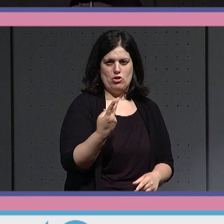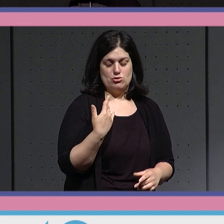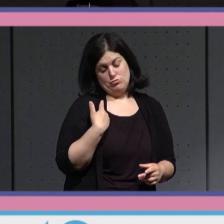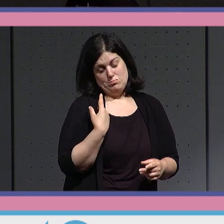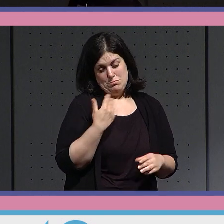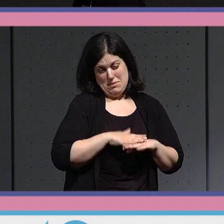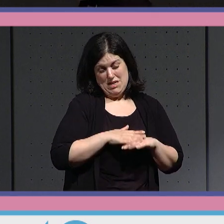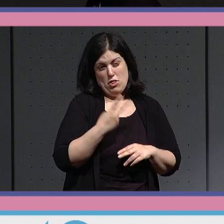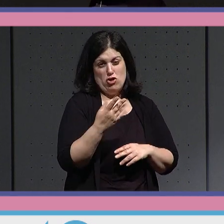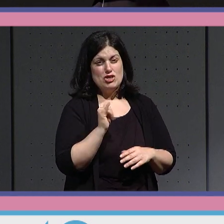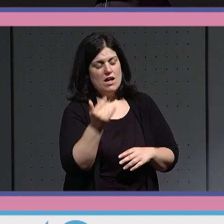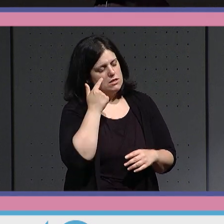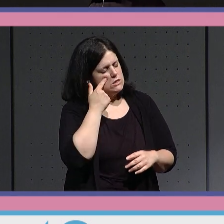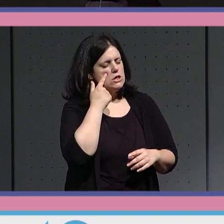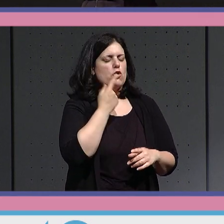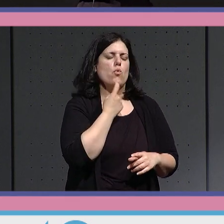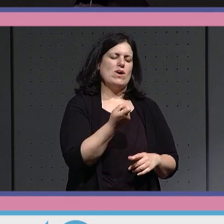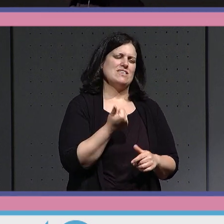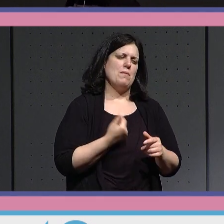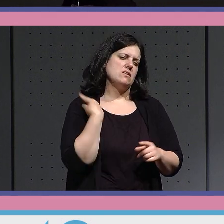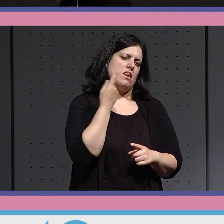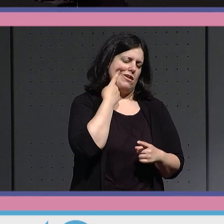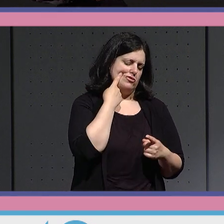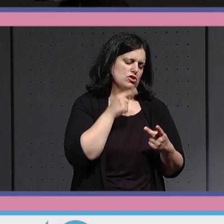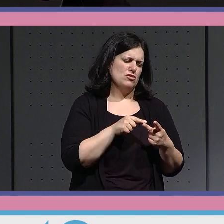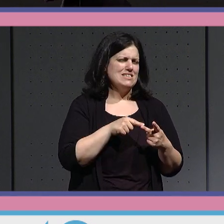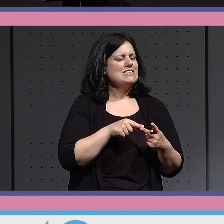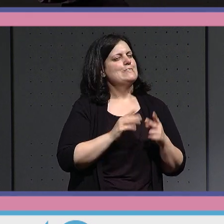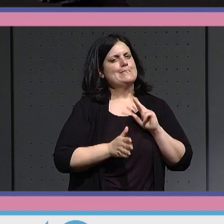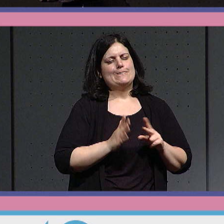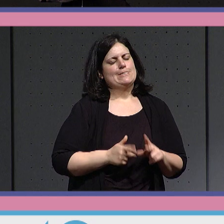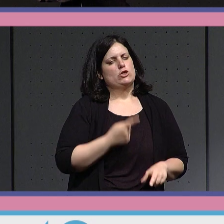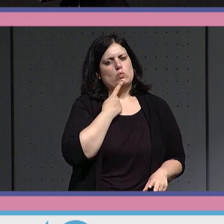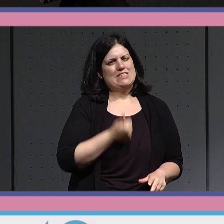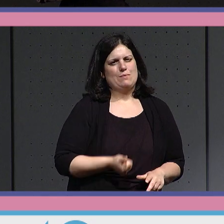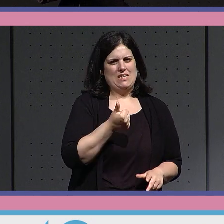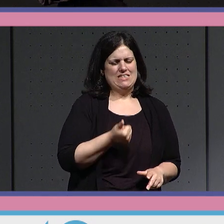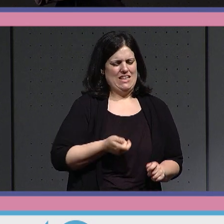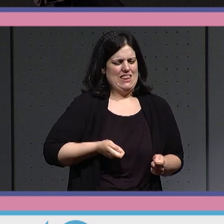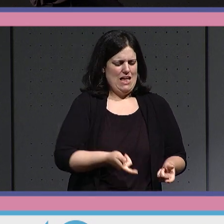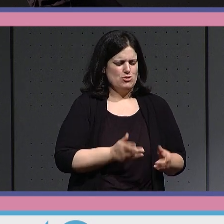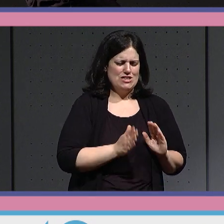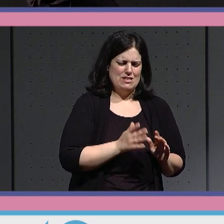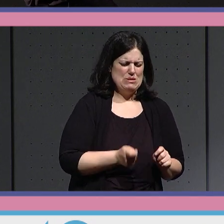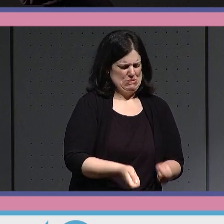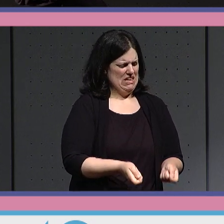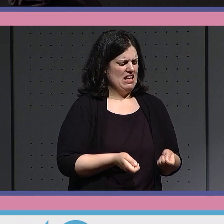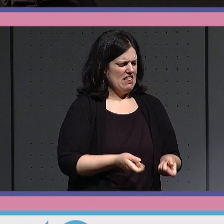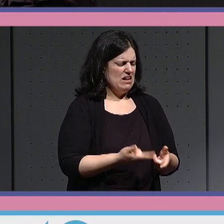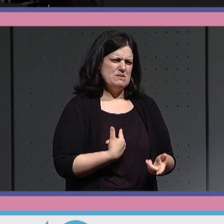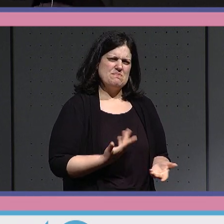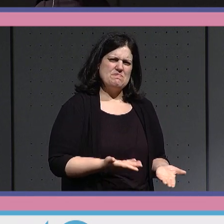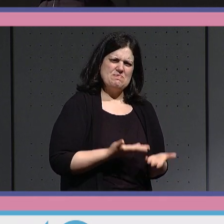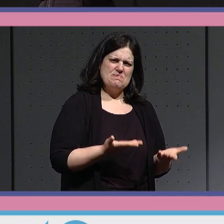siempre es más complicado tratar, y casi siempre los tratamientos que vamos a poner van a ser menos útiles y van a tener más